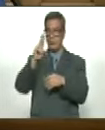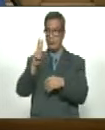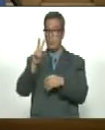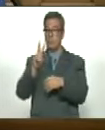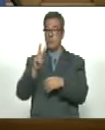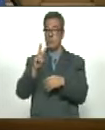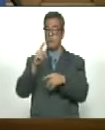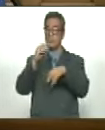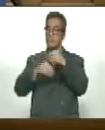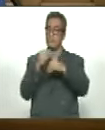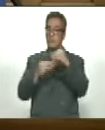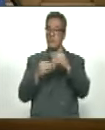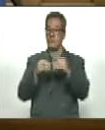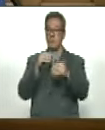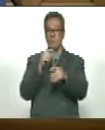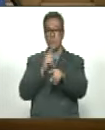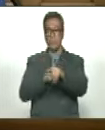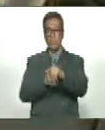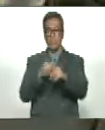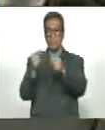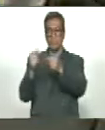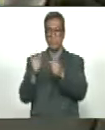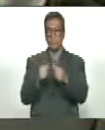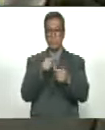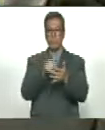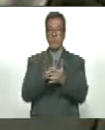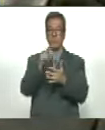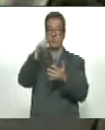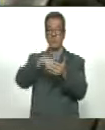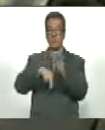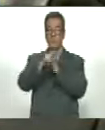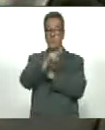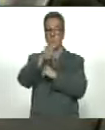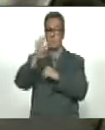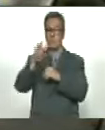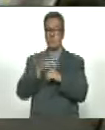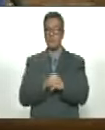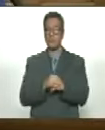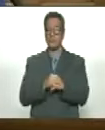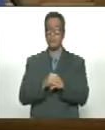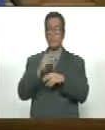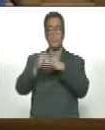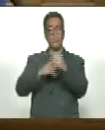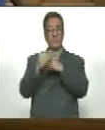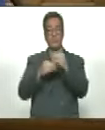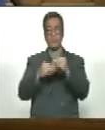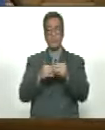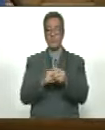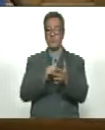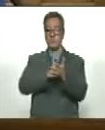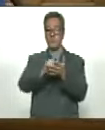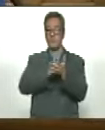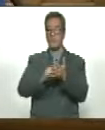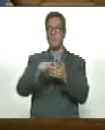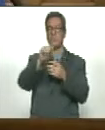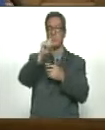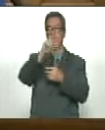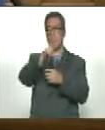Venezuela, correspondiente al ejercicio económico financiero 2024, de acuerdo al establecido en el